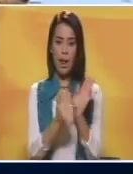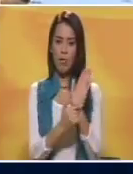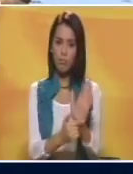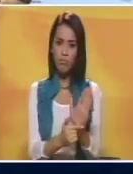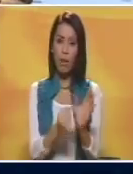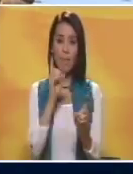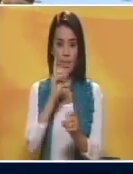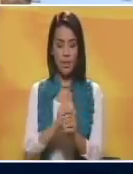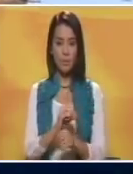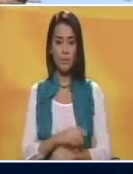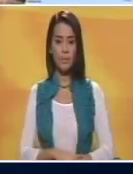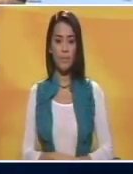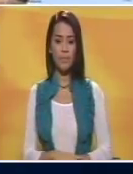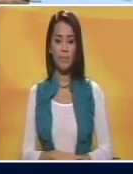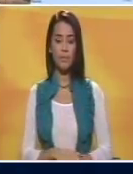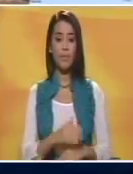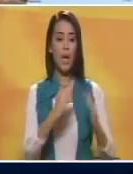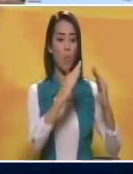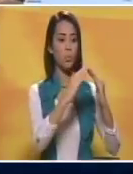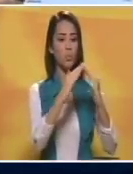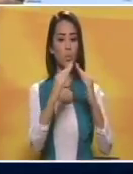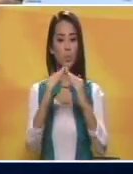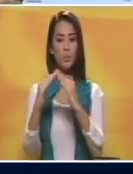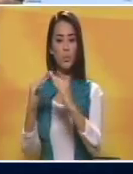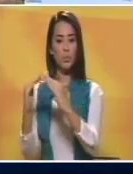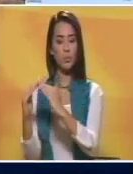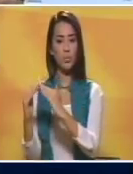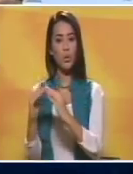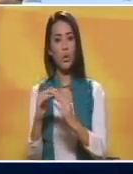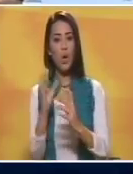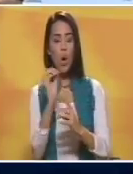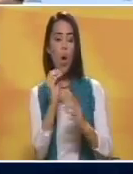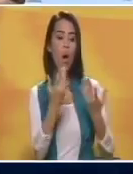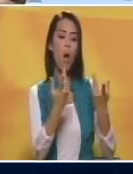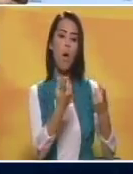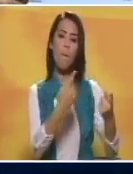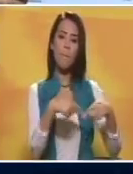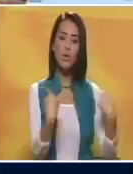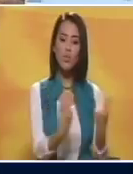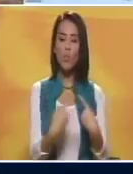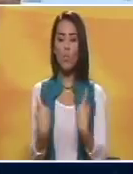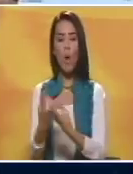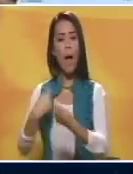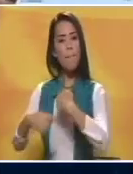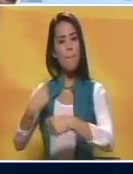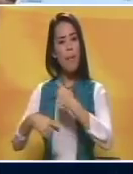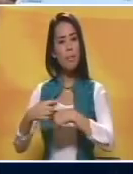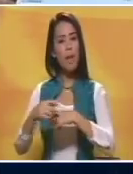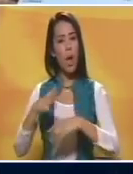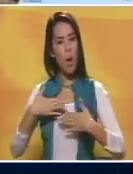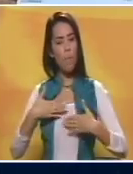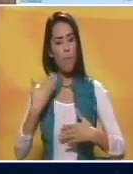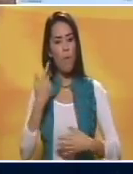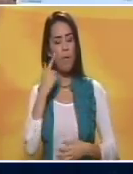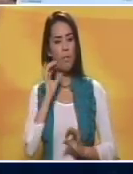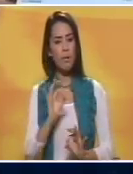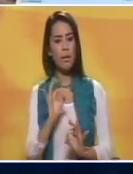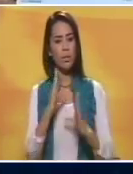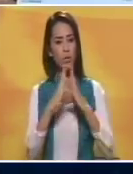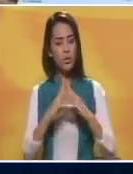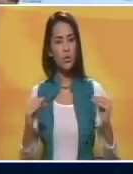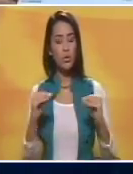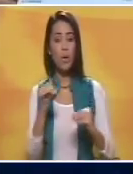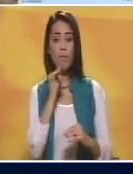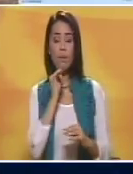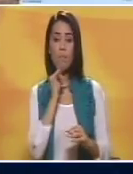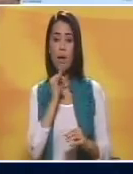información que se va a levantar casa por casa, establecimiento comercial por establecimiento comercial, va a tener la posibilidad de tener toda la carga desde el